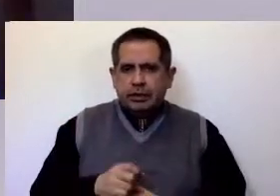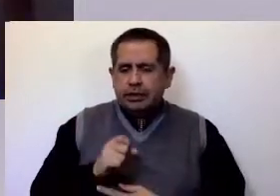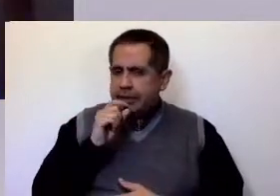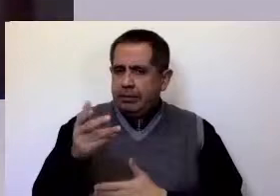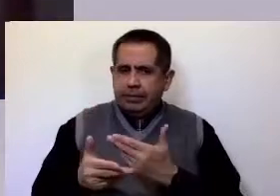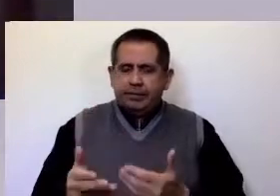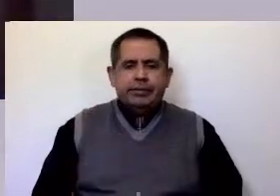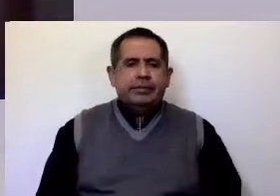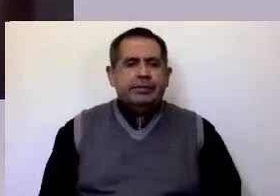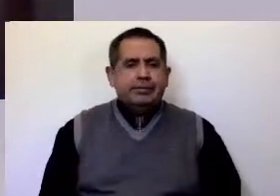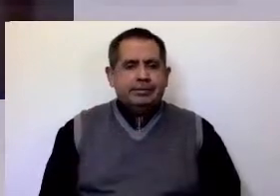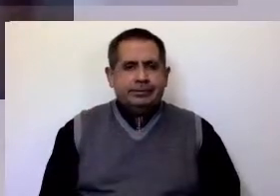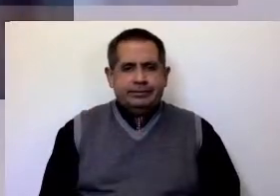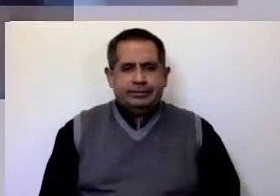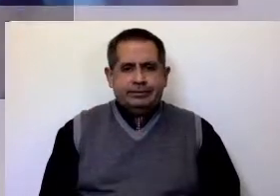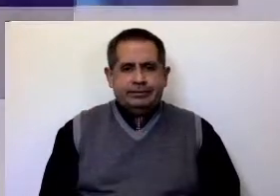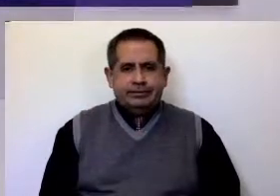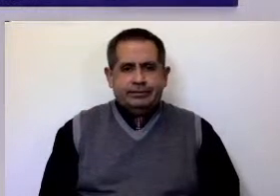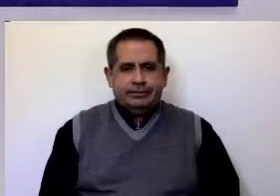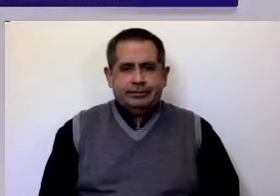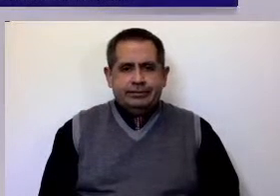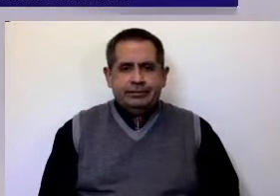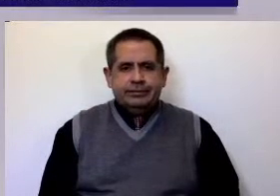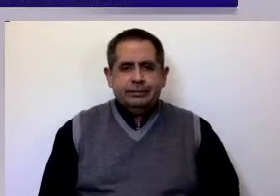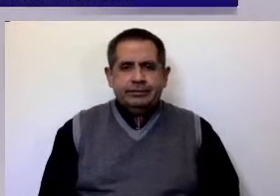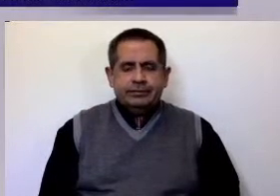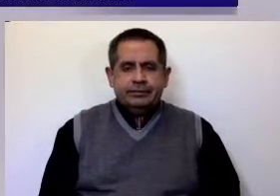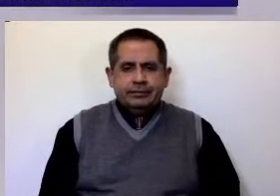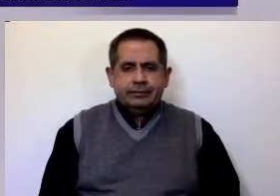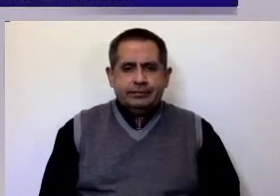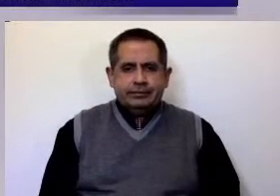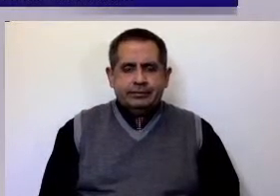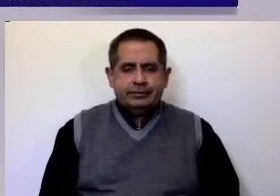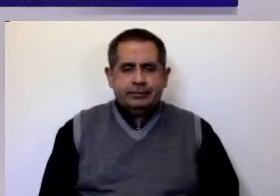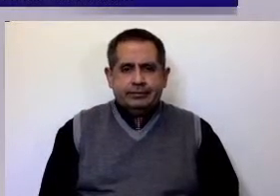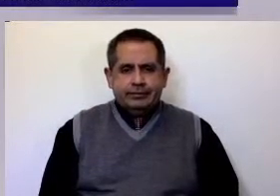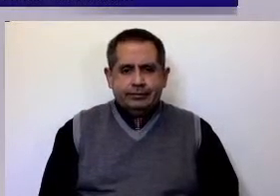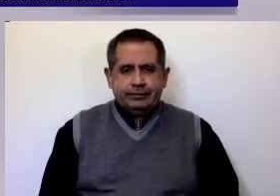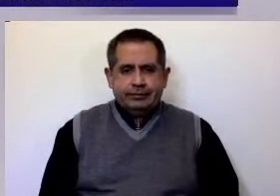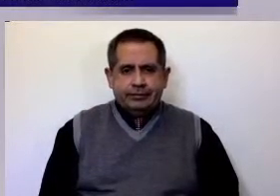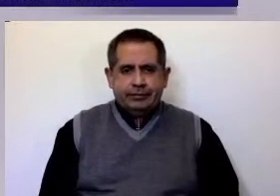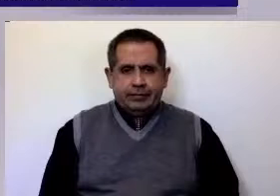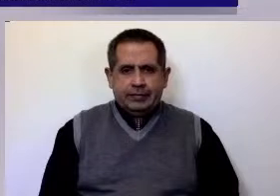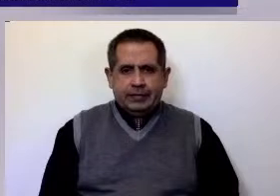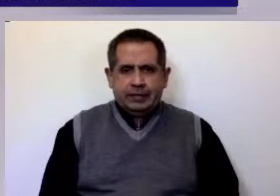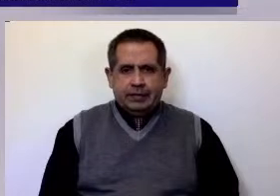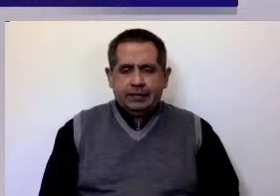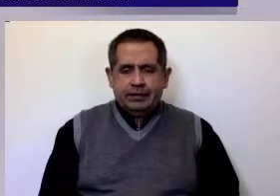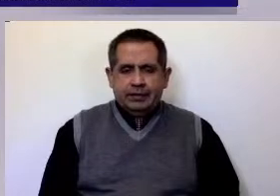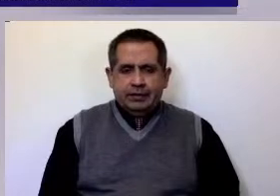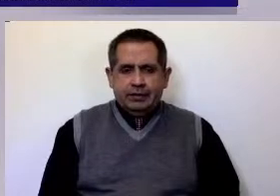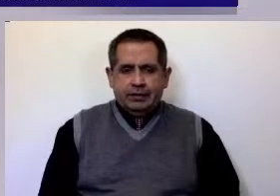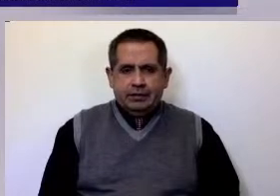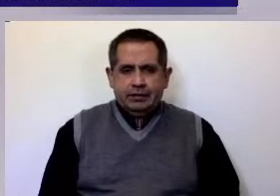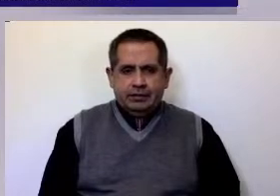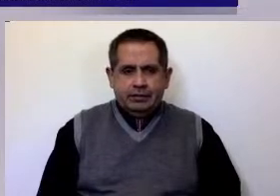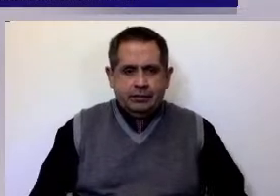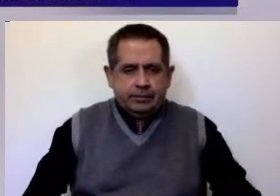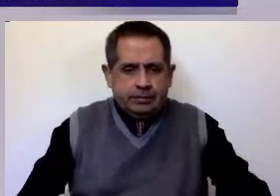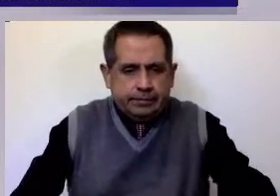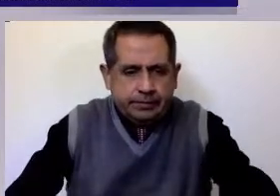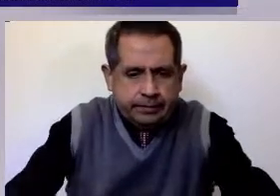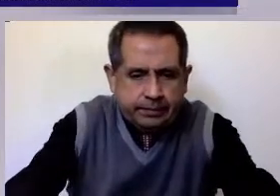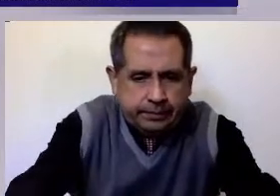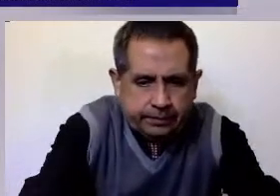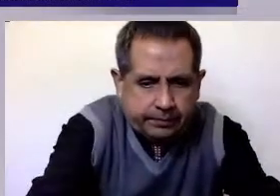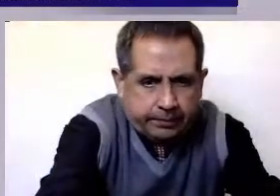ministra y otra pregunta que nos hace llegar el público es la siguiente en los casos que usted nos